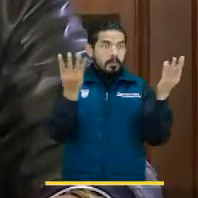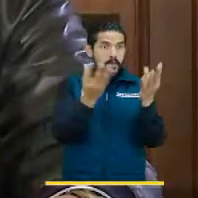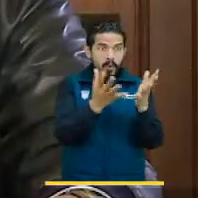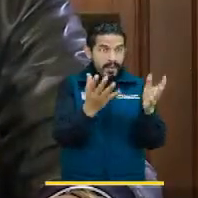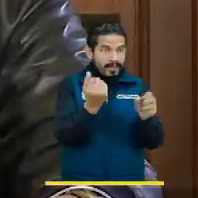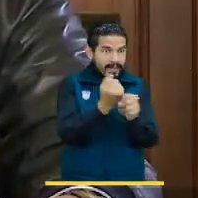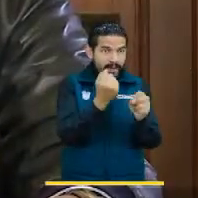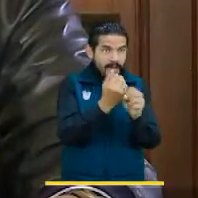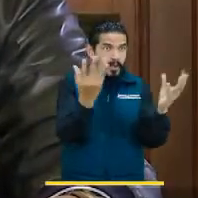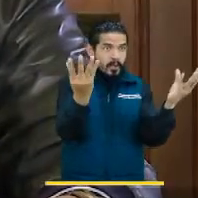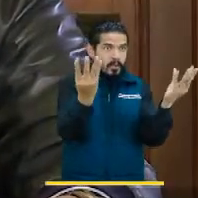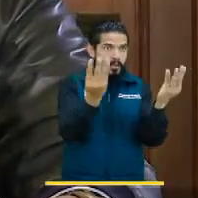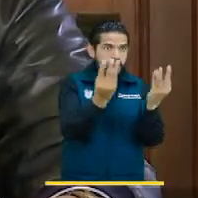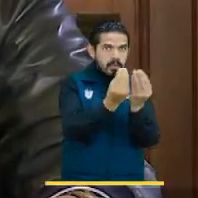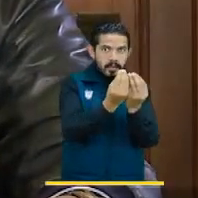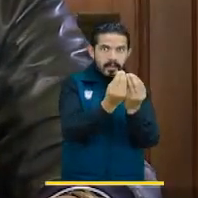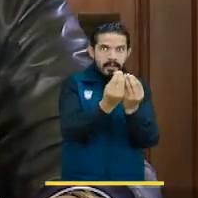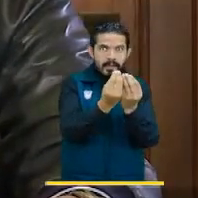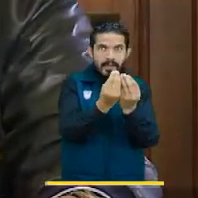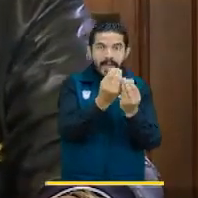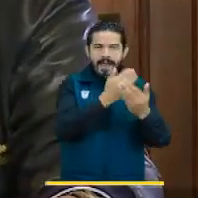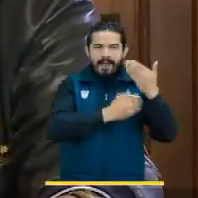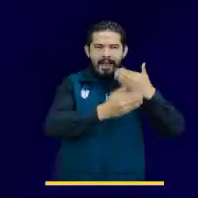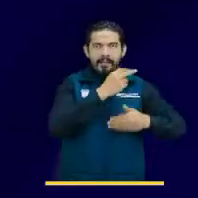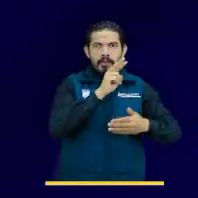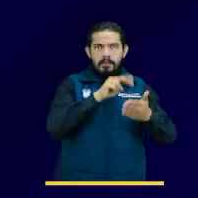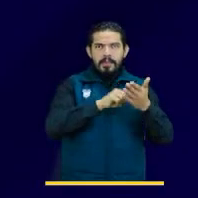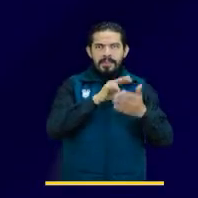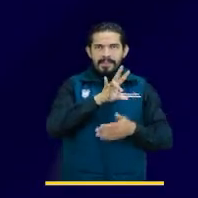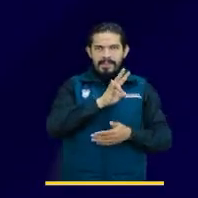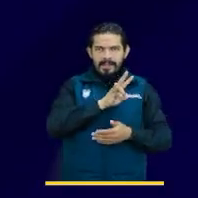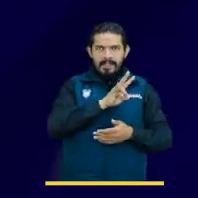del Ecuador desde el año 2007.